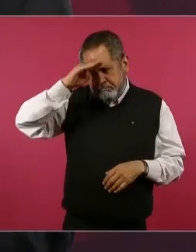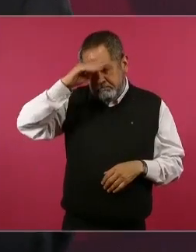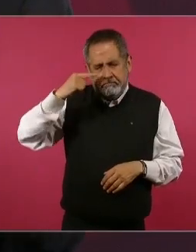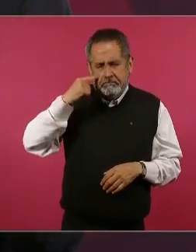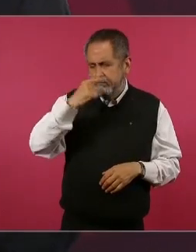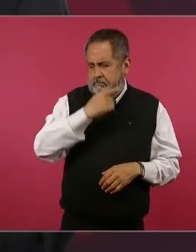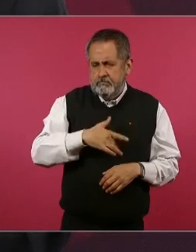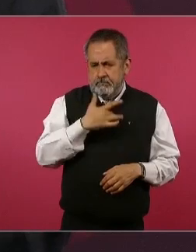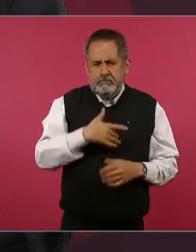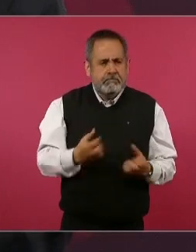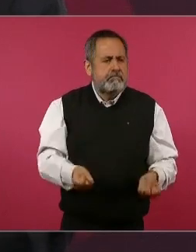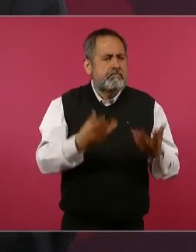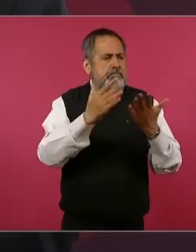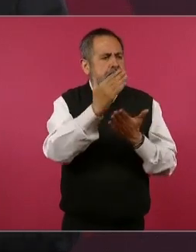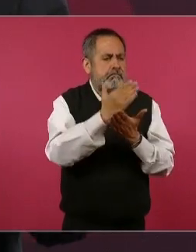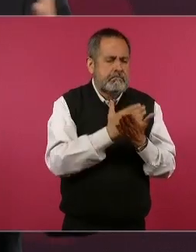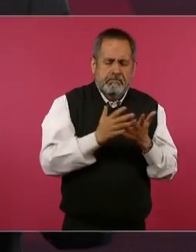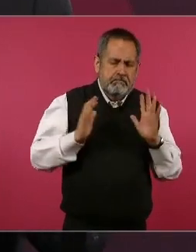de todos.